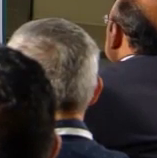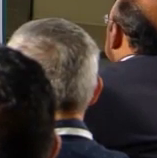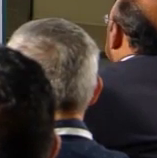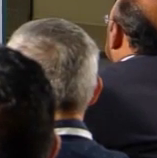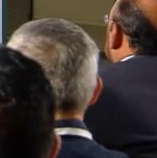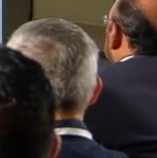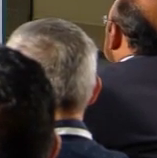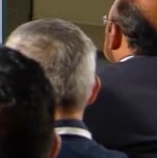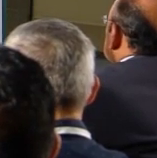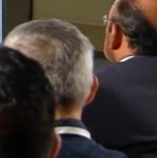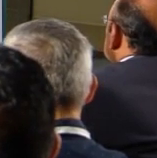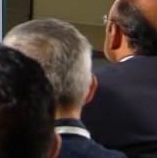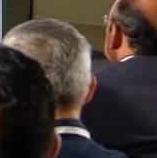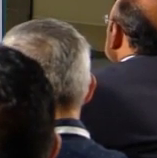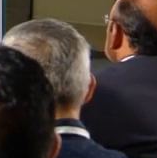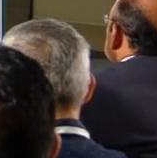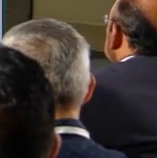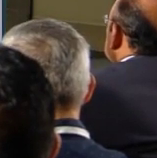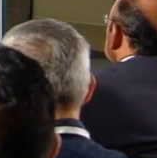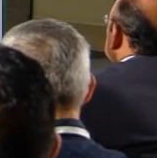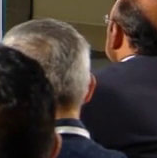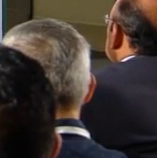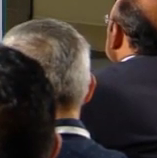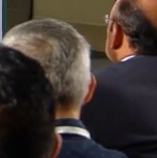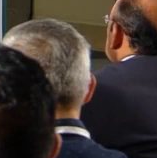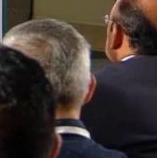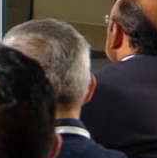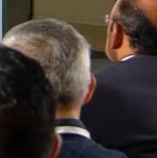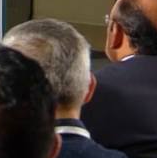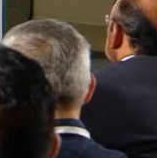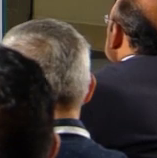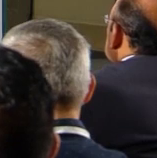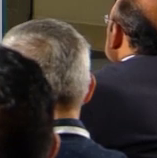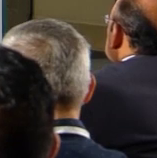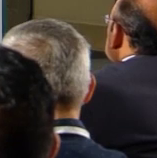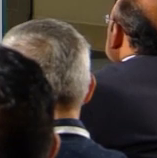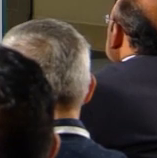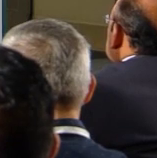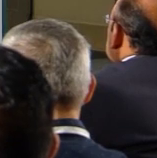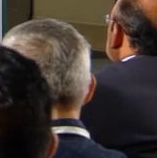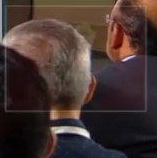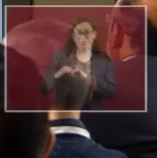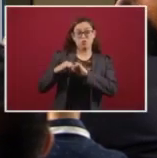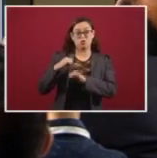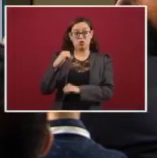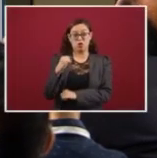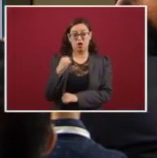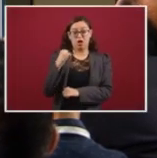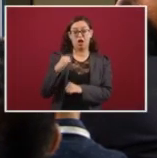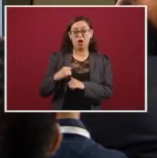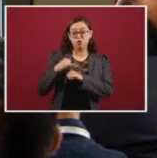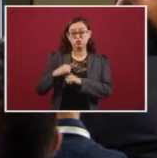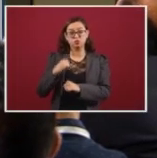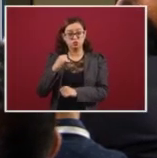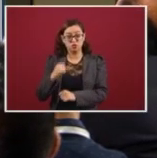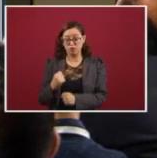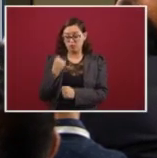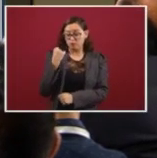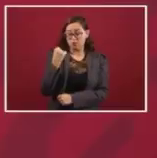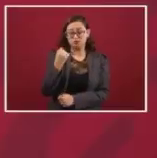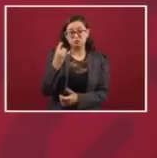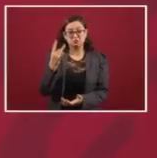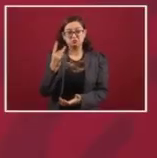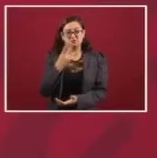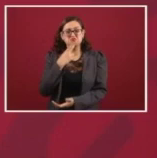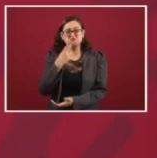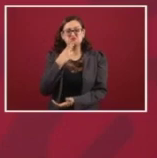Entonces, el poder solo se justifica si se pone al servicio